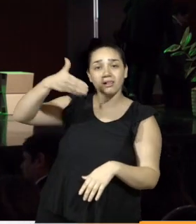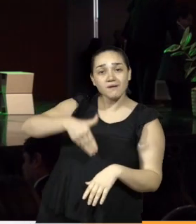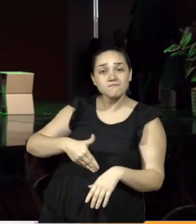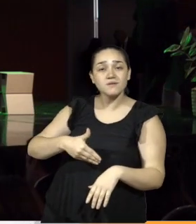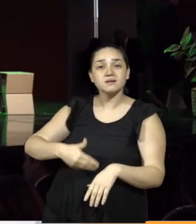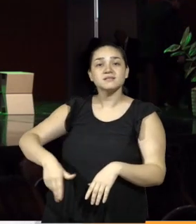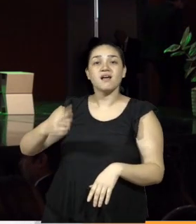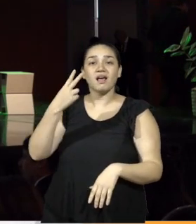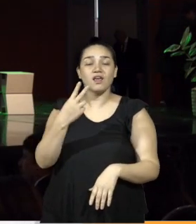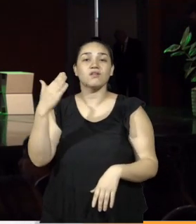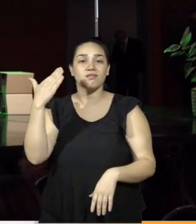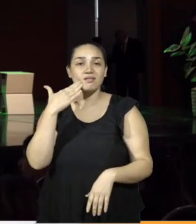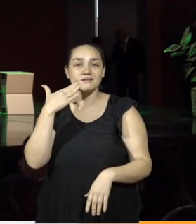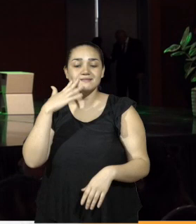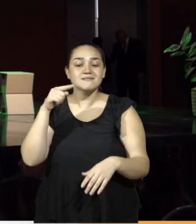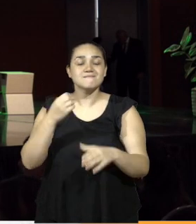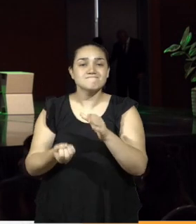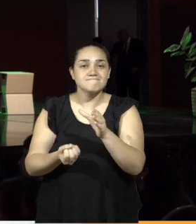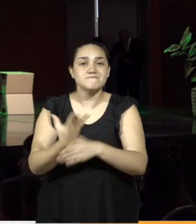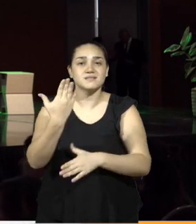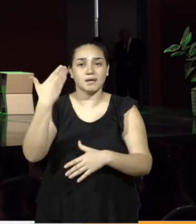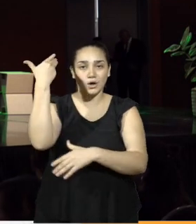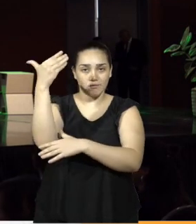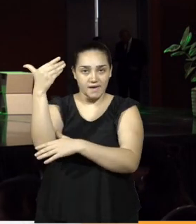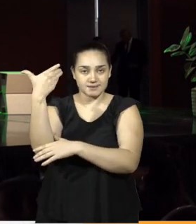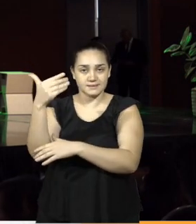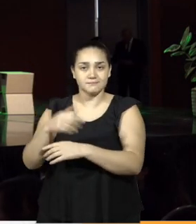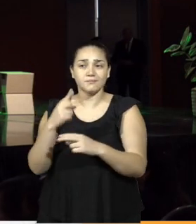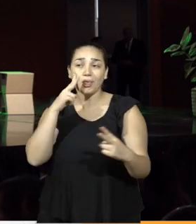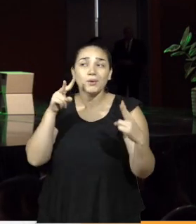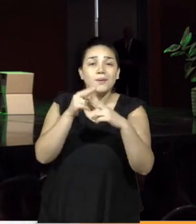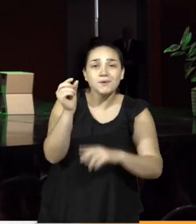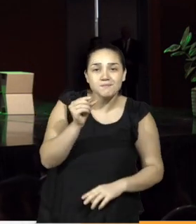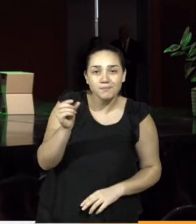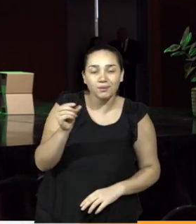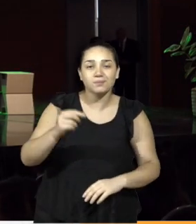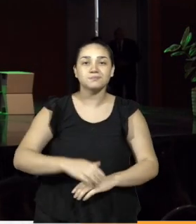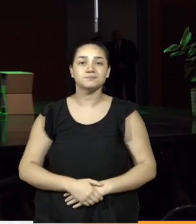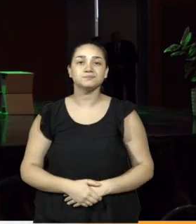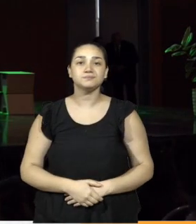Porque a las 14:30 comienza la conferencia magistral. Así que nos vemos en un ratito. Muchas gracias.